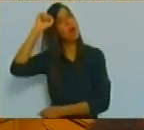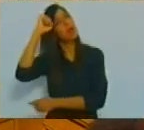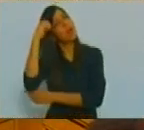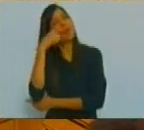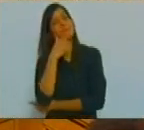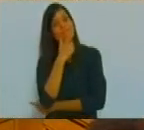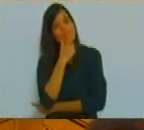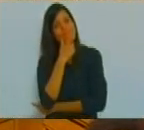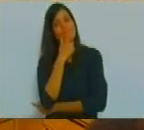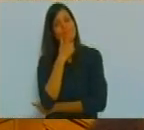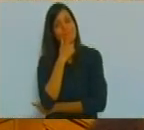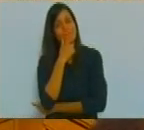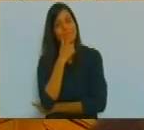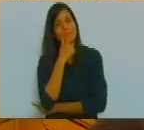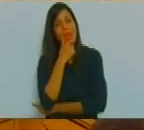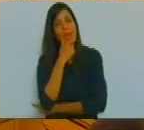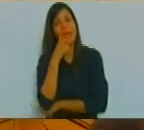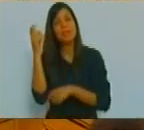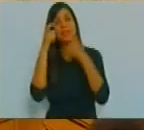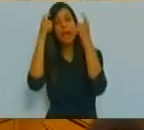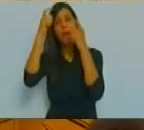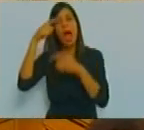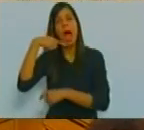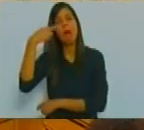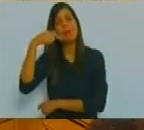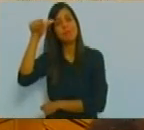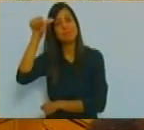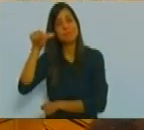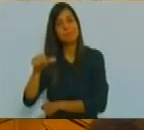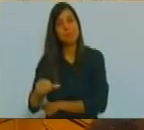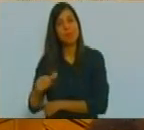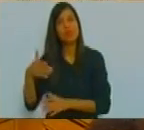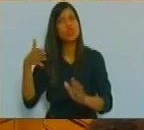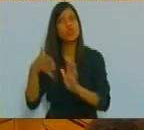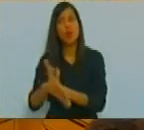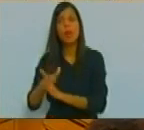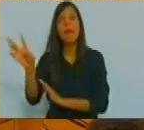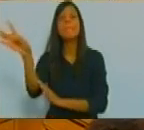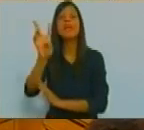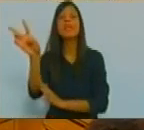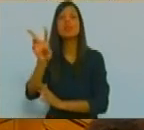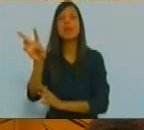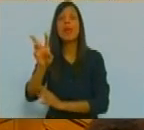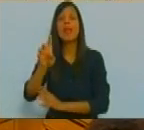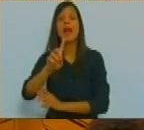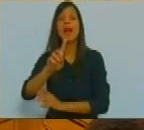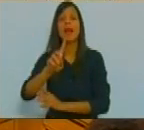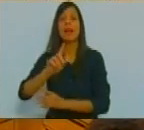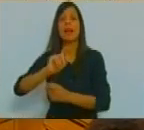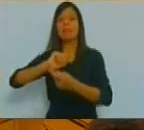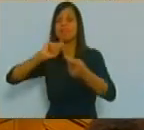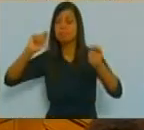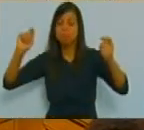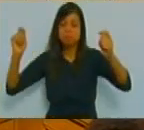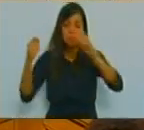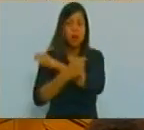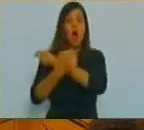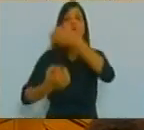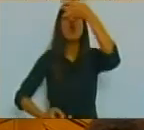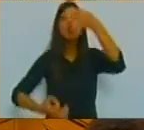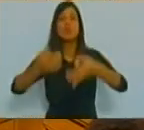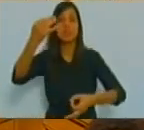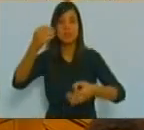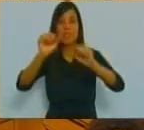decía que había que refundar revisar el tema del sistema de justicia